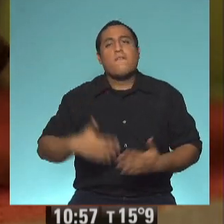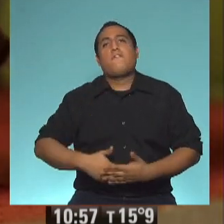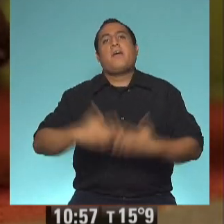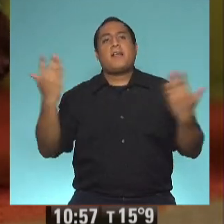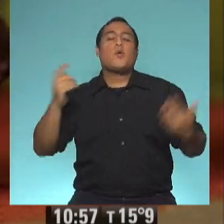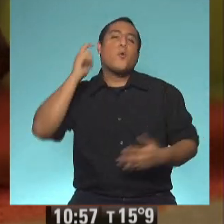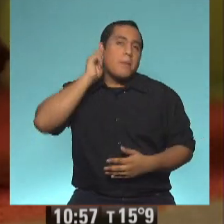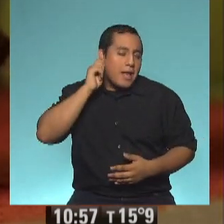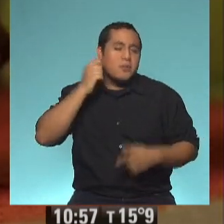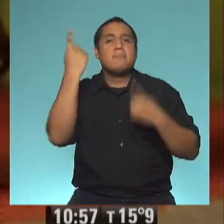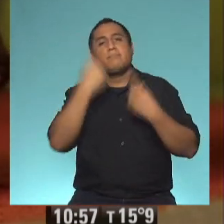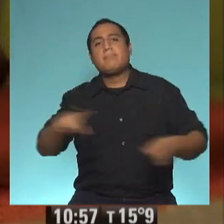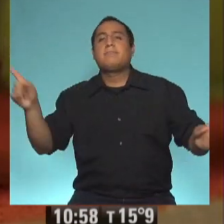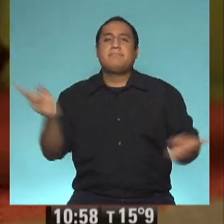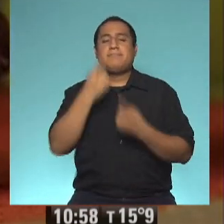y la confianza